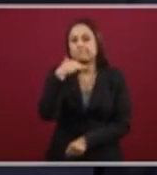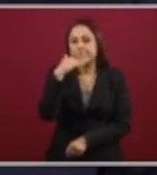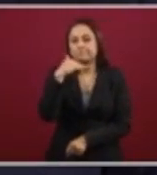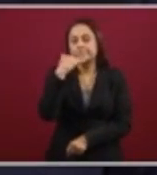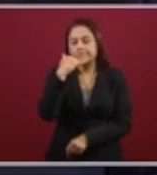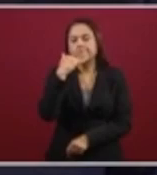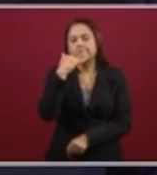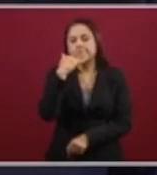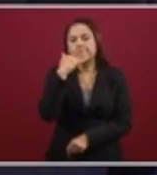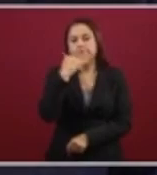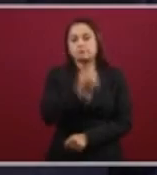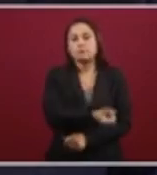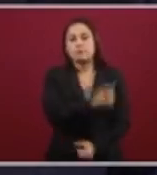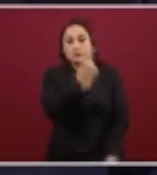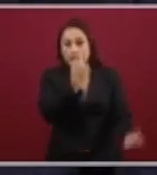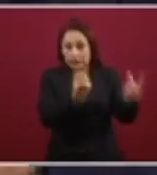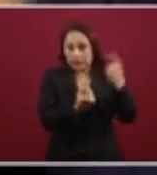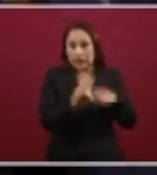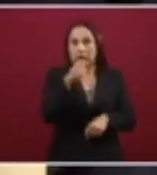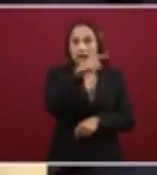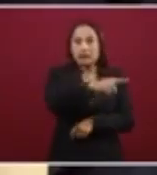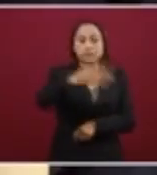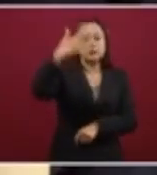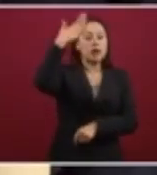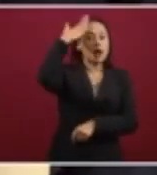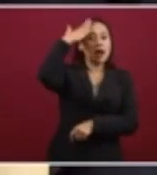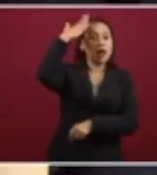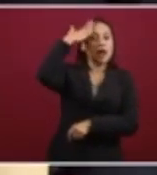líderes con sus